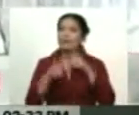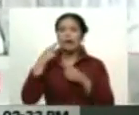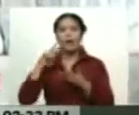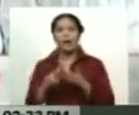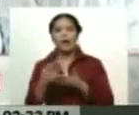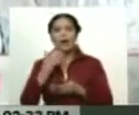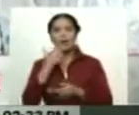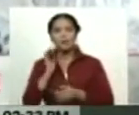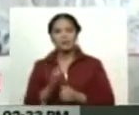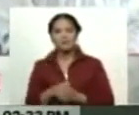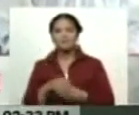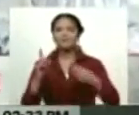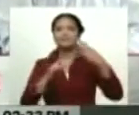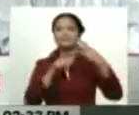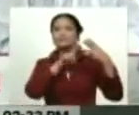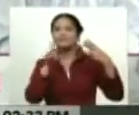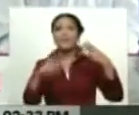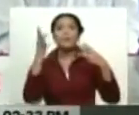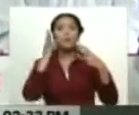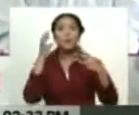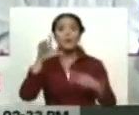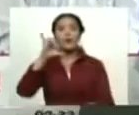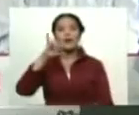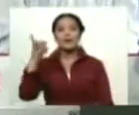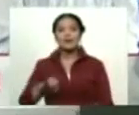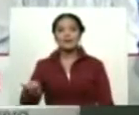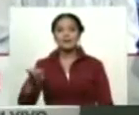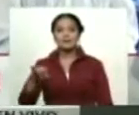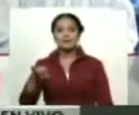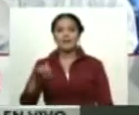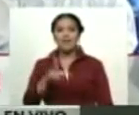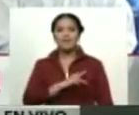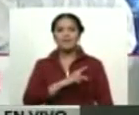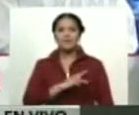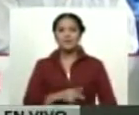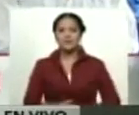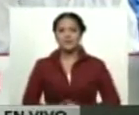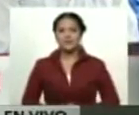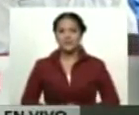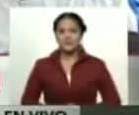La tercera pregunta la formula Liz Flores de Venevisión.